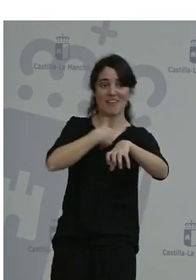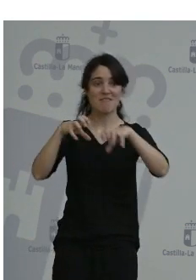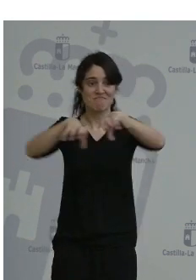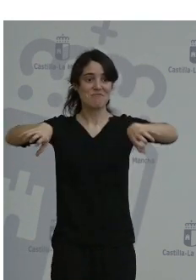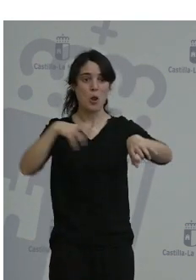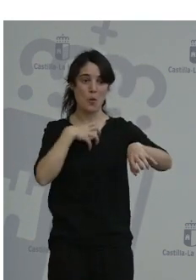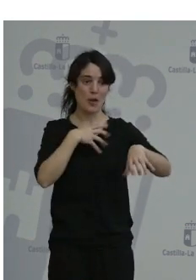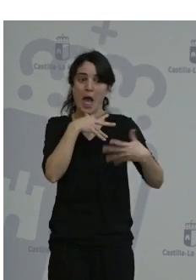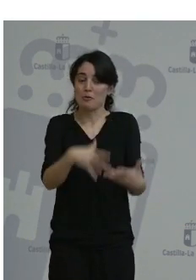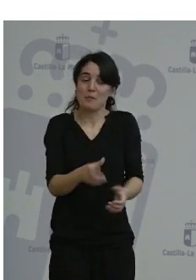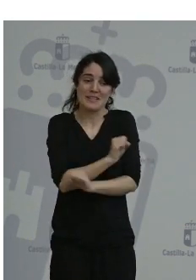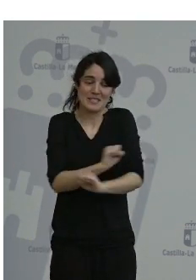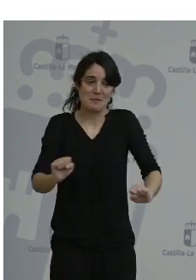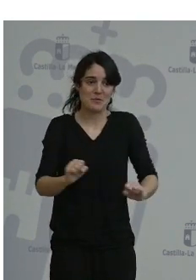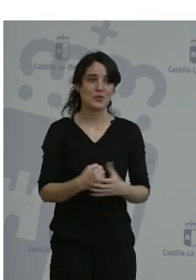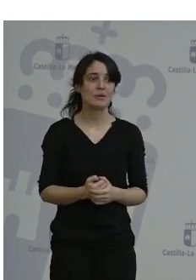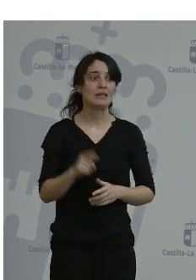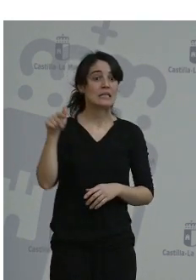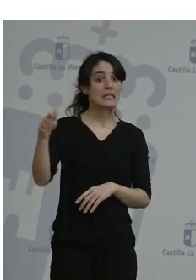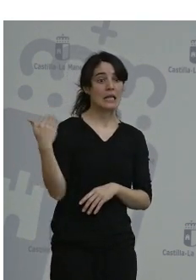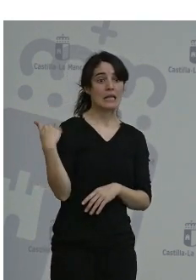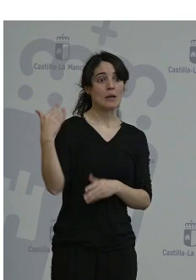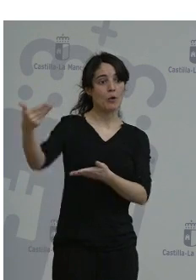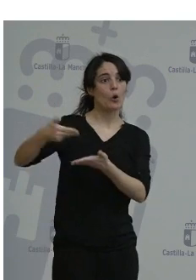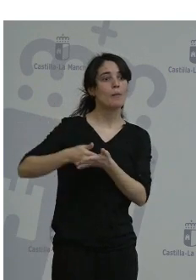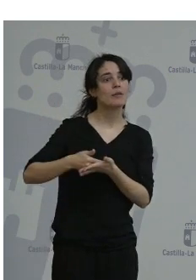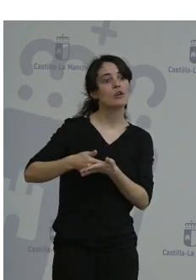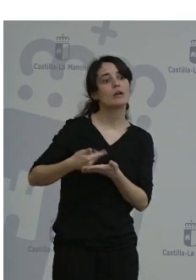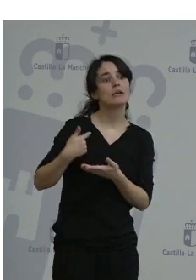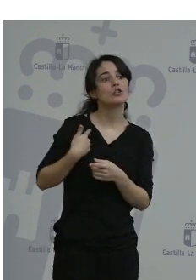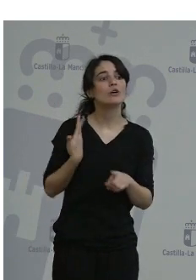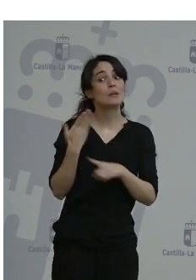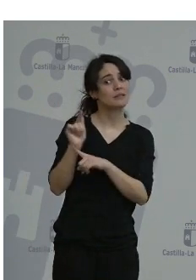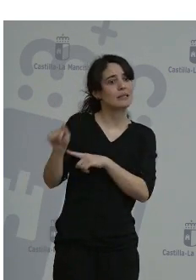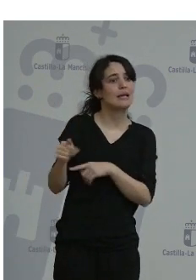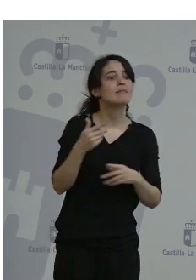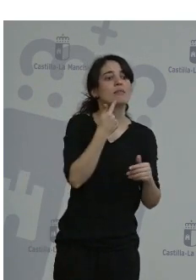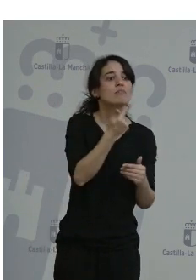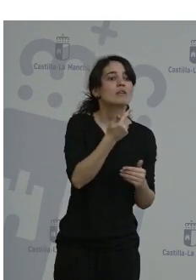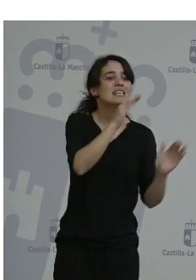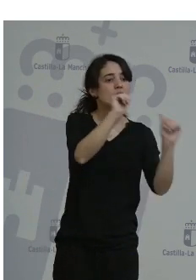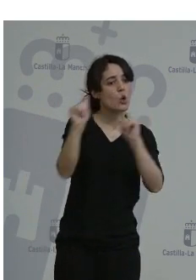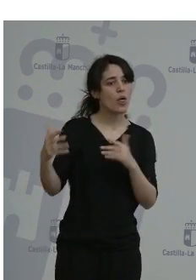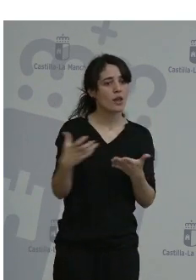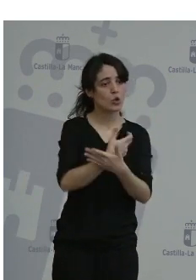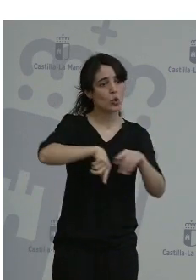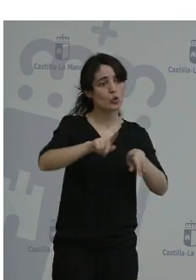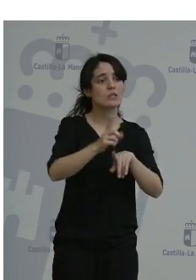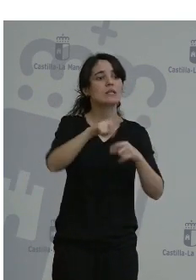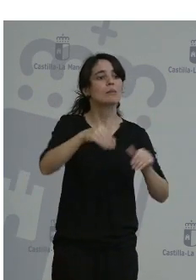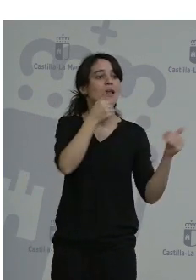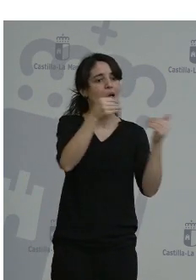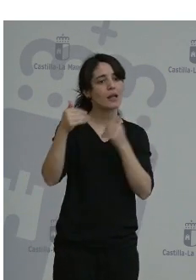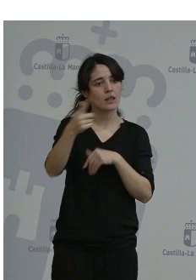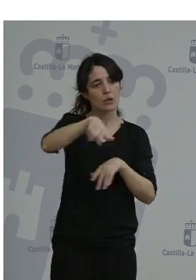imposible. Y, por lo tanto, me pidió el otro día que os saludara en su nombre, que os agradeciera la tarea que venís